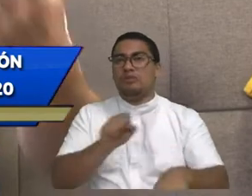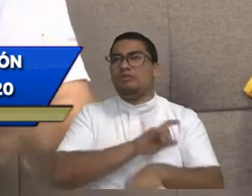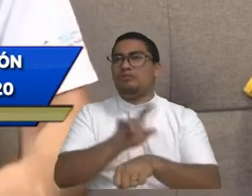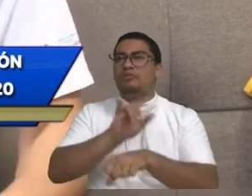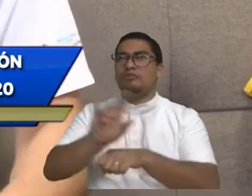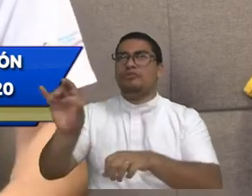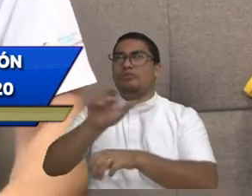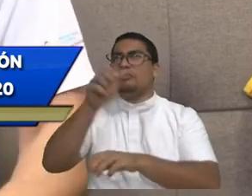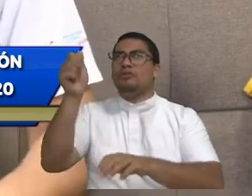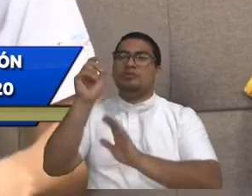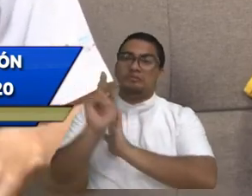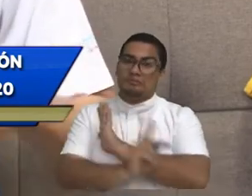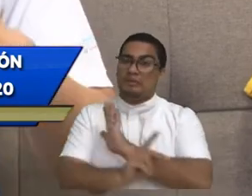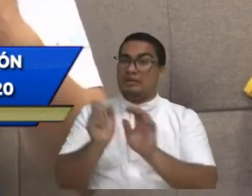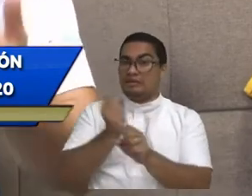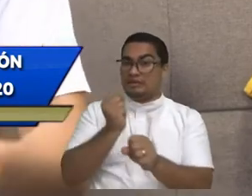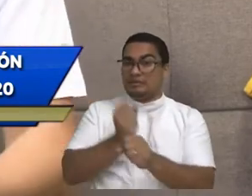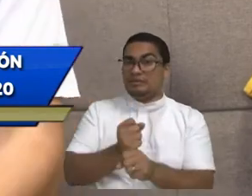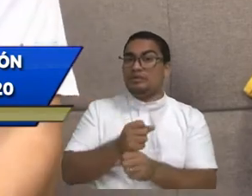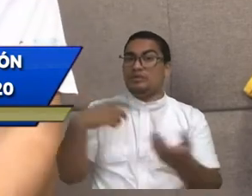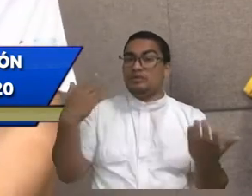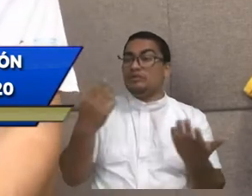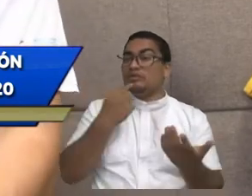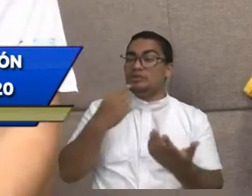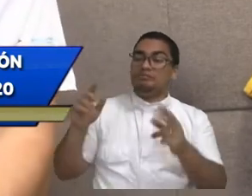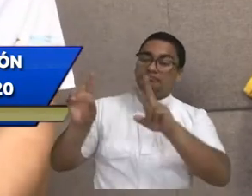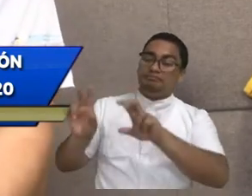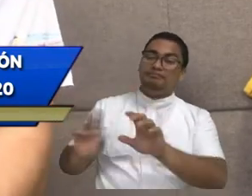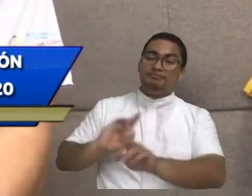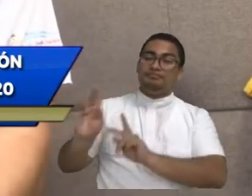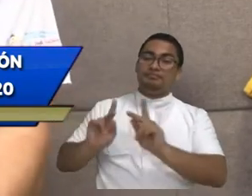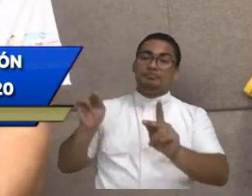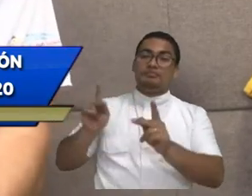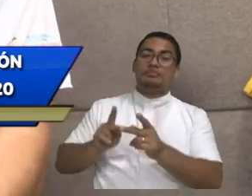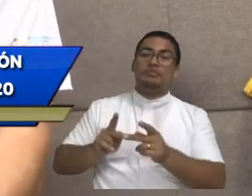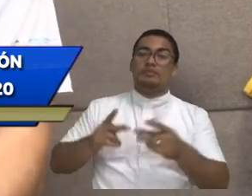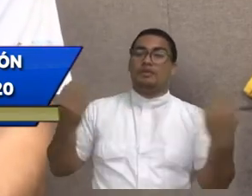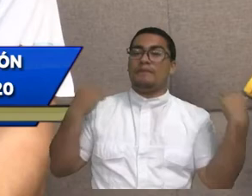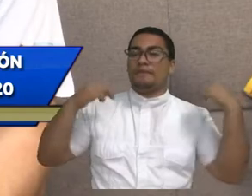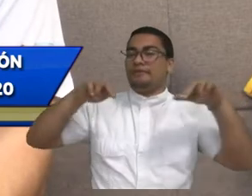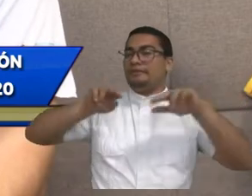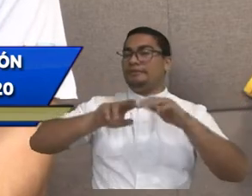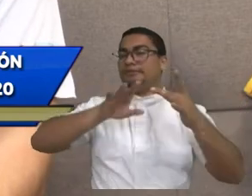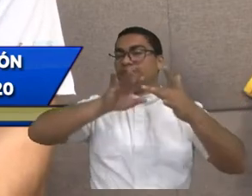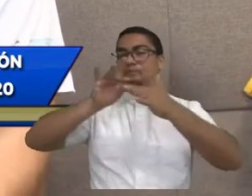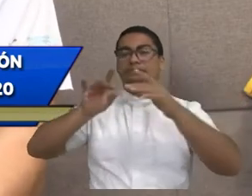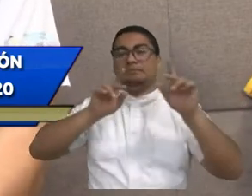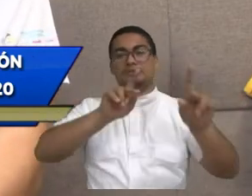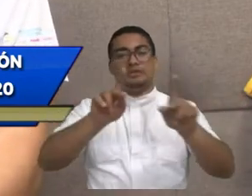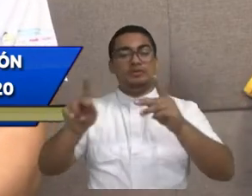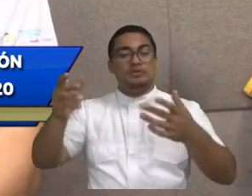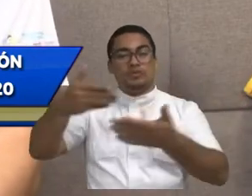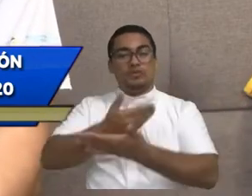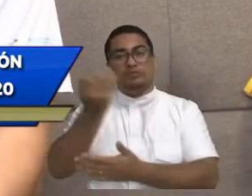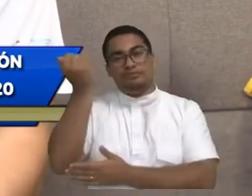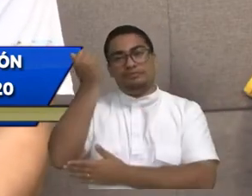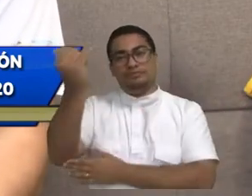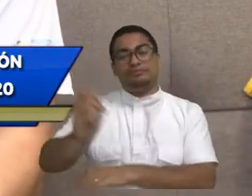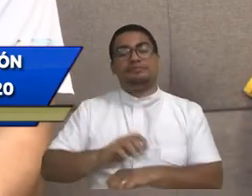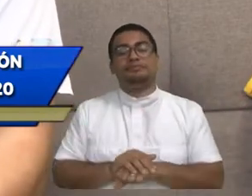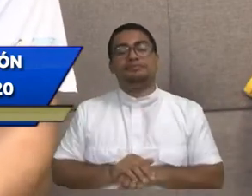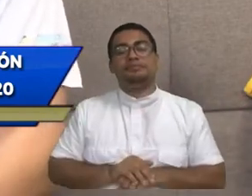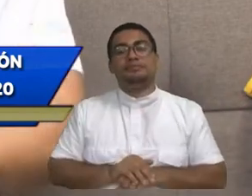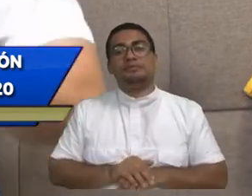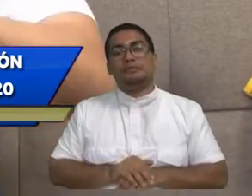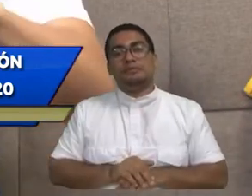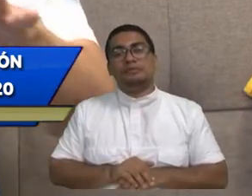promoción del uso de las tecnologías para la calificación del personal profesional en lo que son las tecnologías tenemos